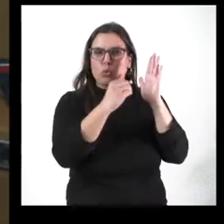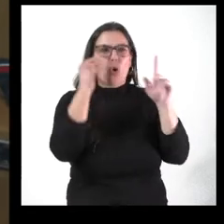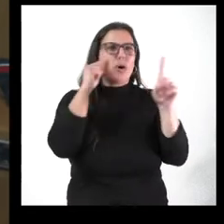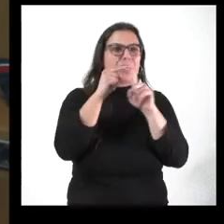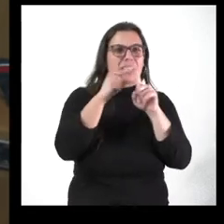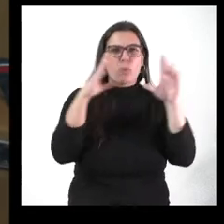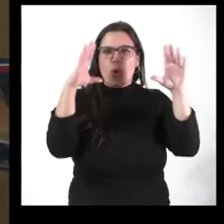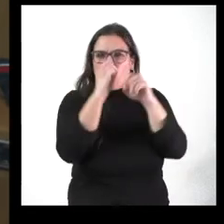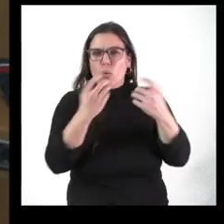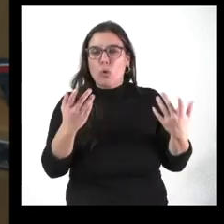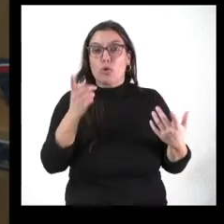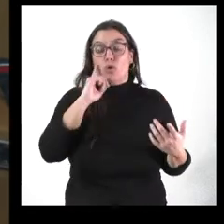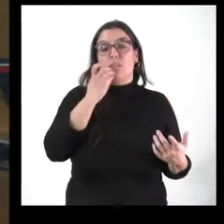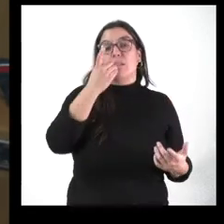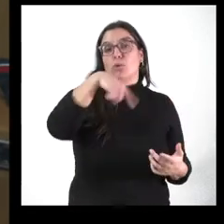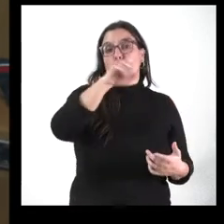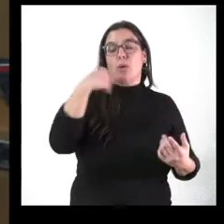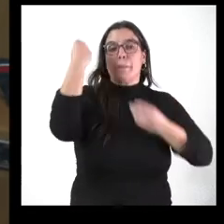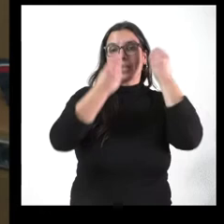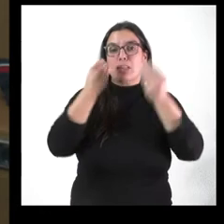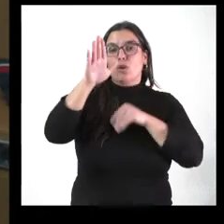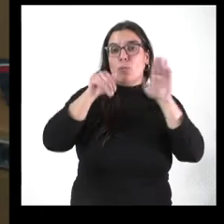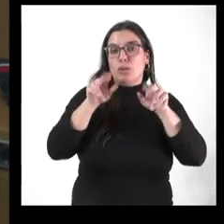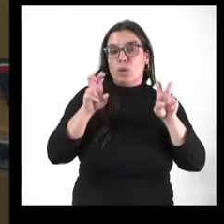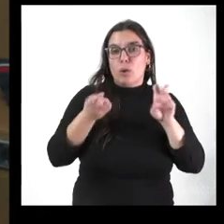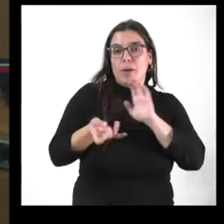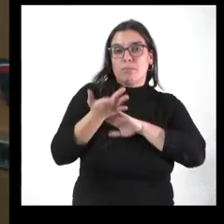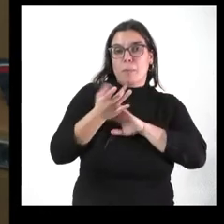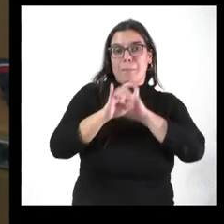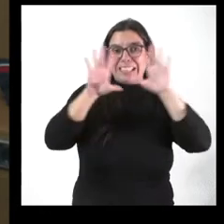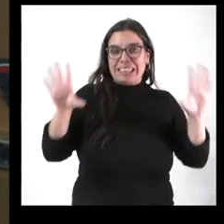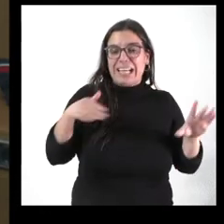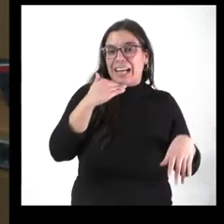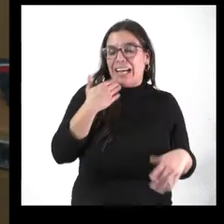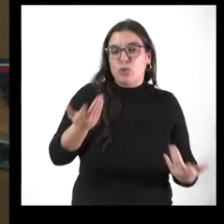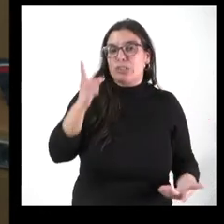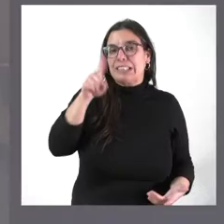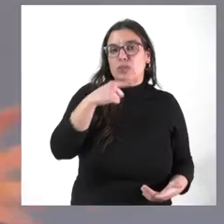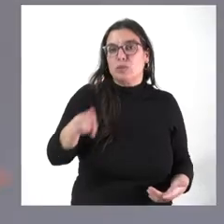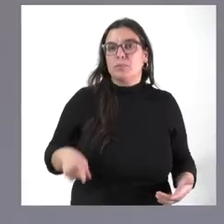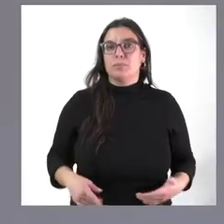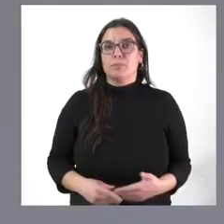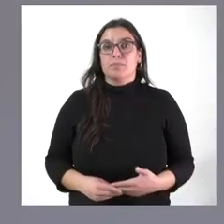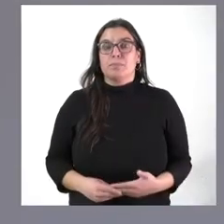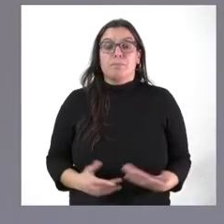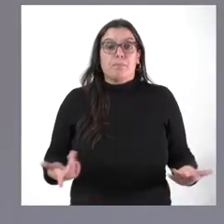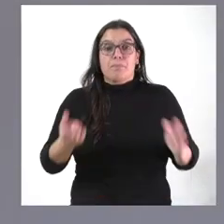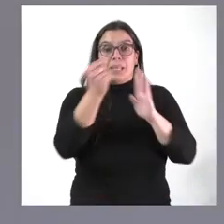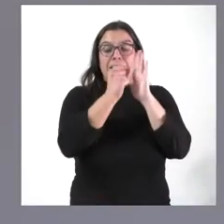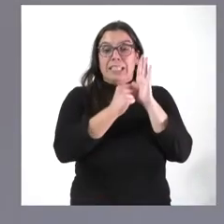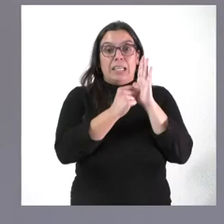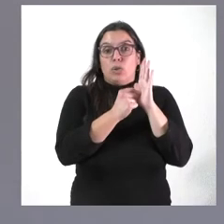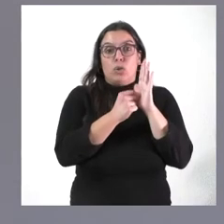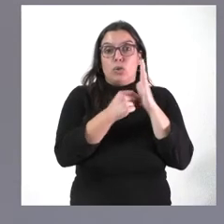no sé si van a pensar si están pensando en hacer una convocatoria nueva que sea un poco más clarificadora para el sector Los criterios son los mismos para